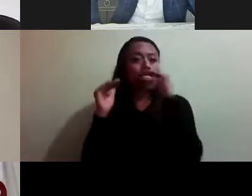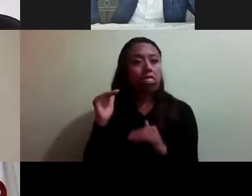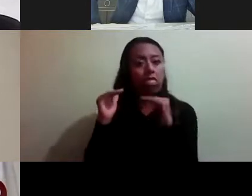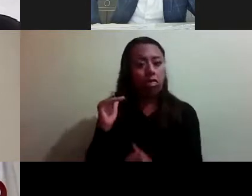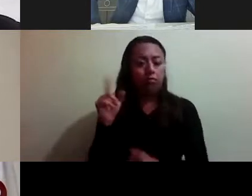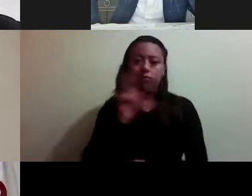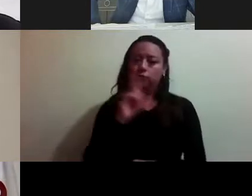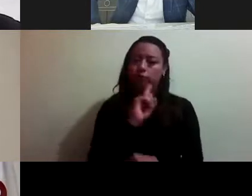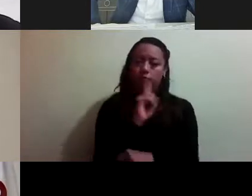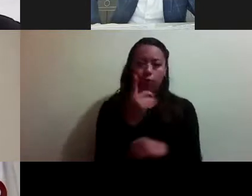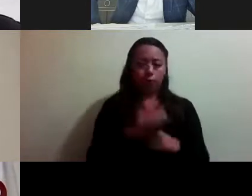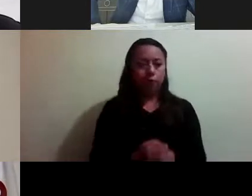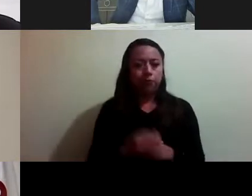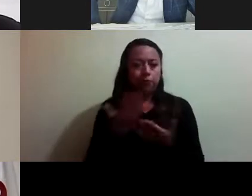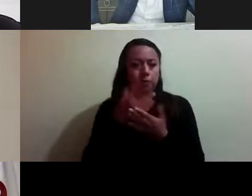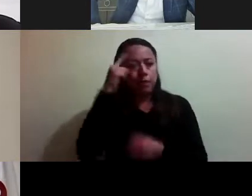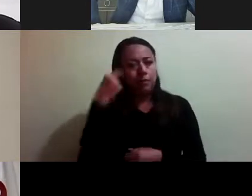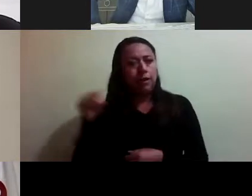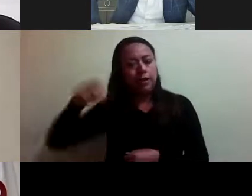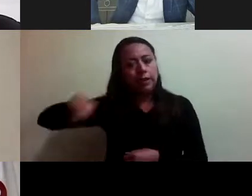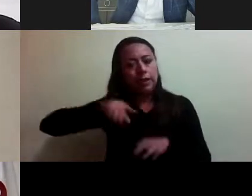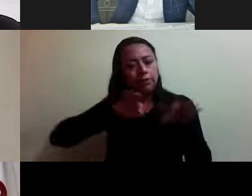no salgan pateados los